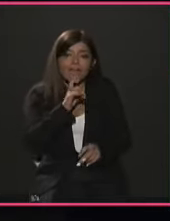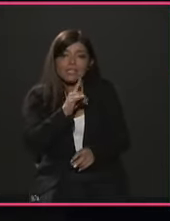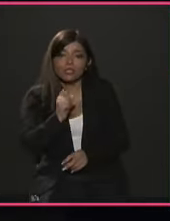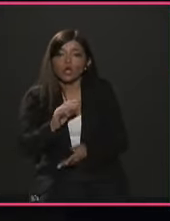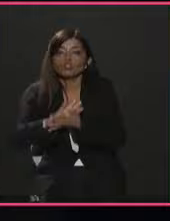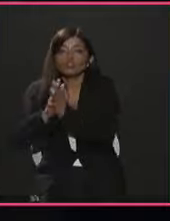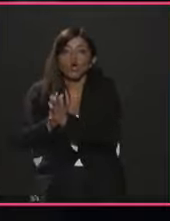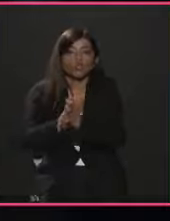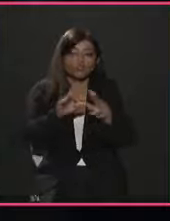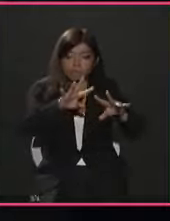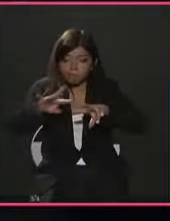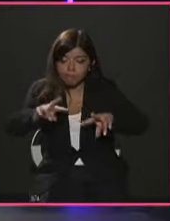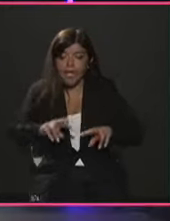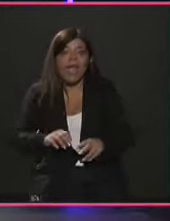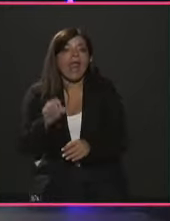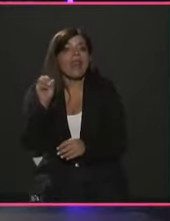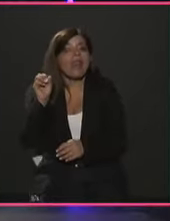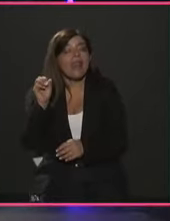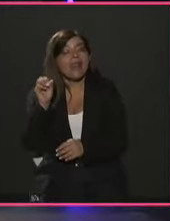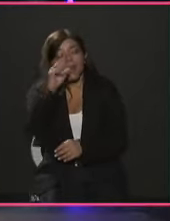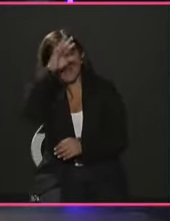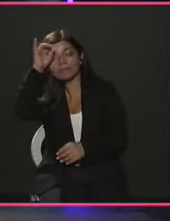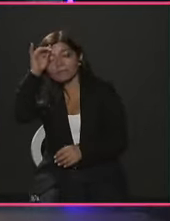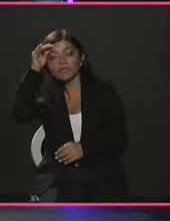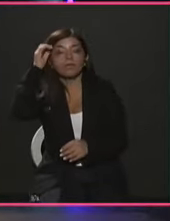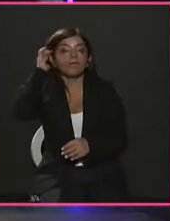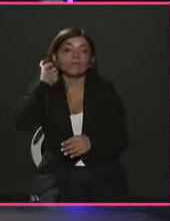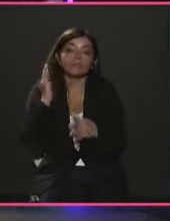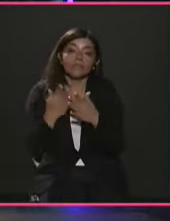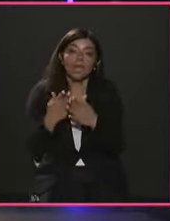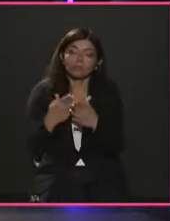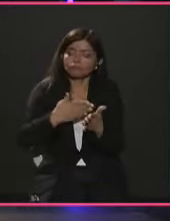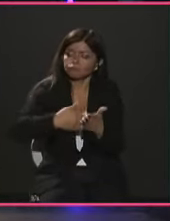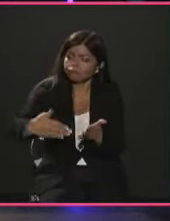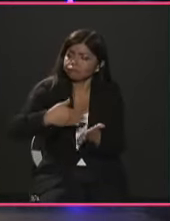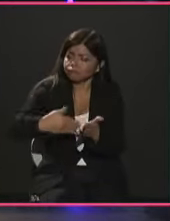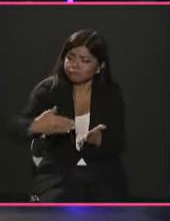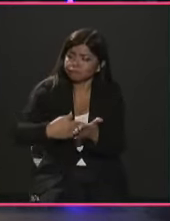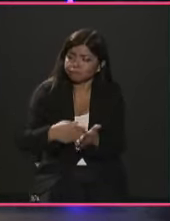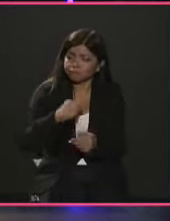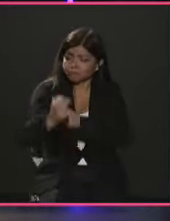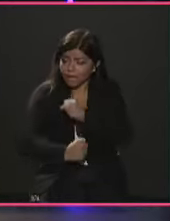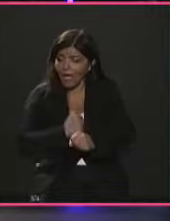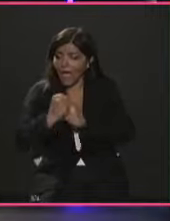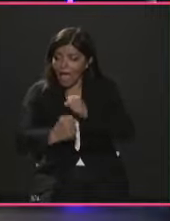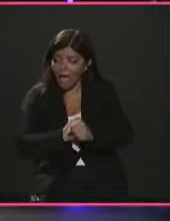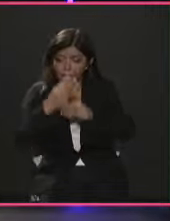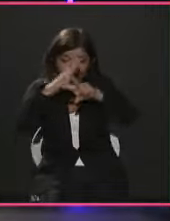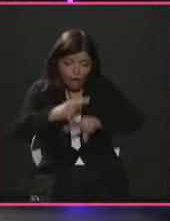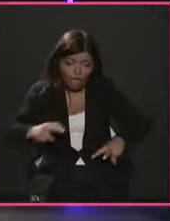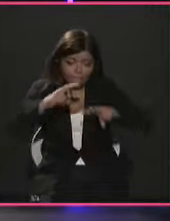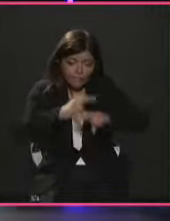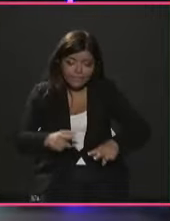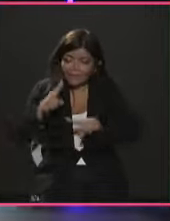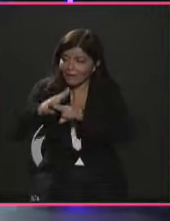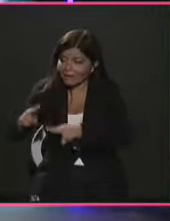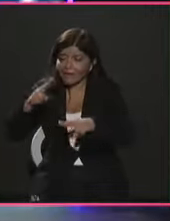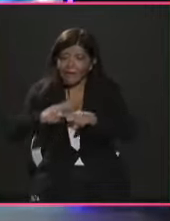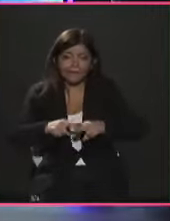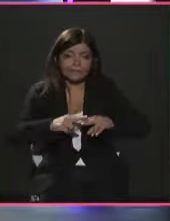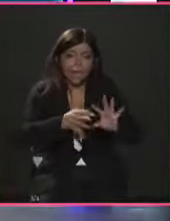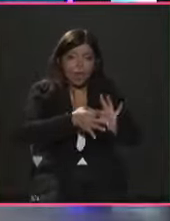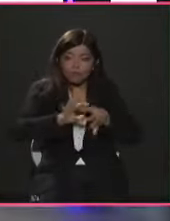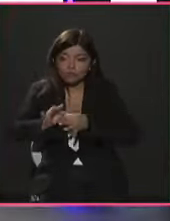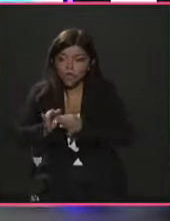importantes en la cadena que tomó miles de millones de años en en hacerse en por sí